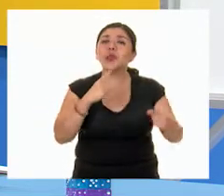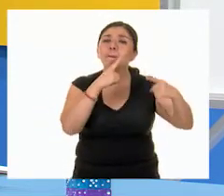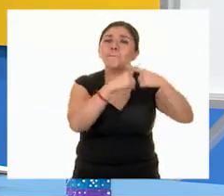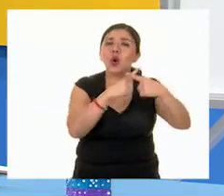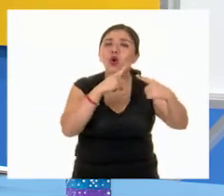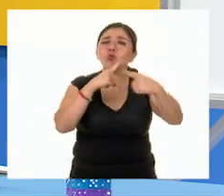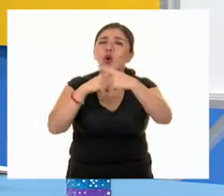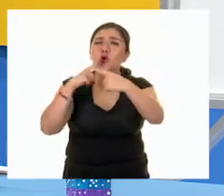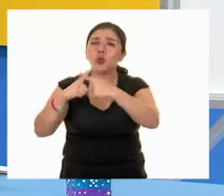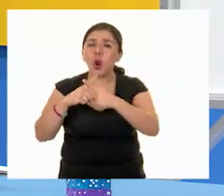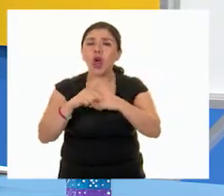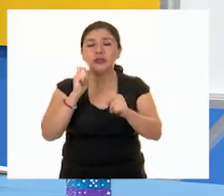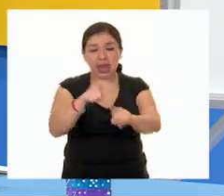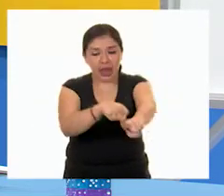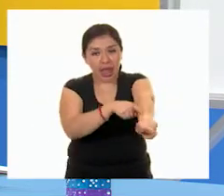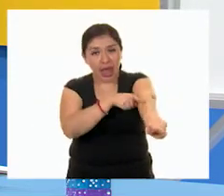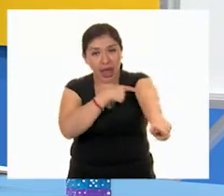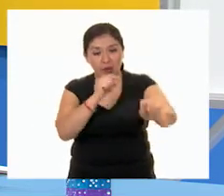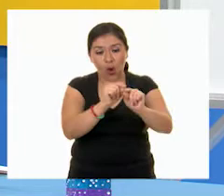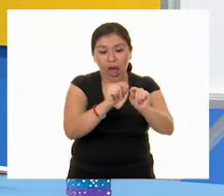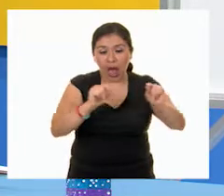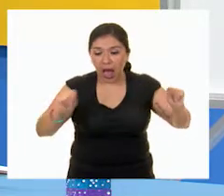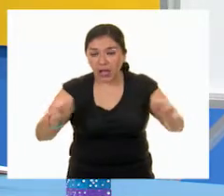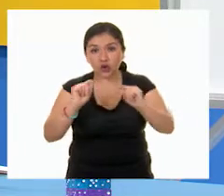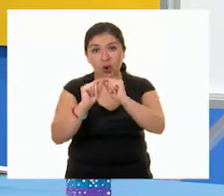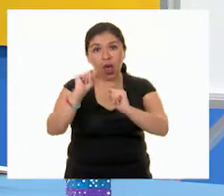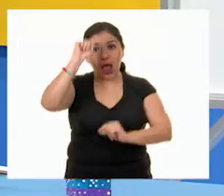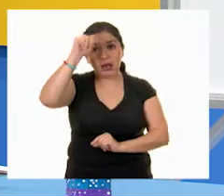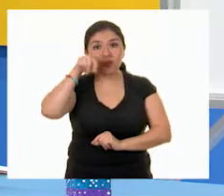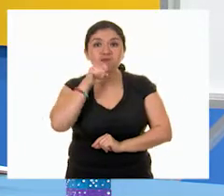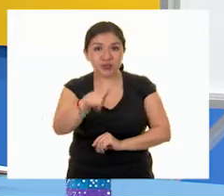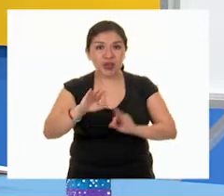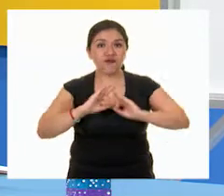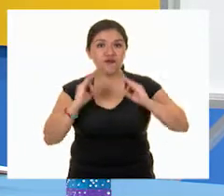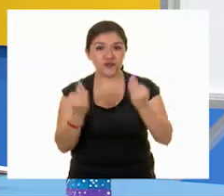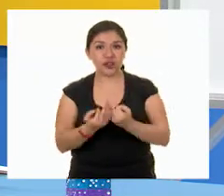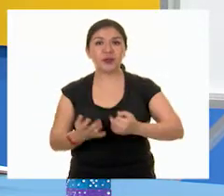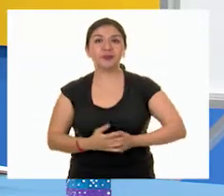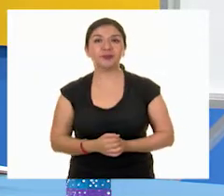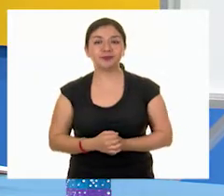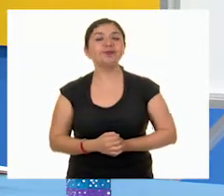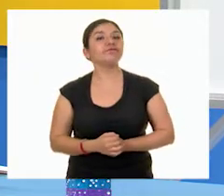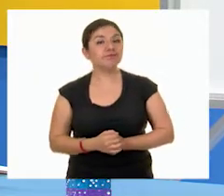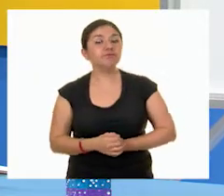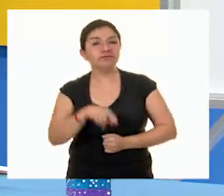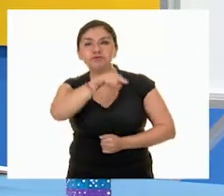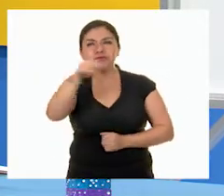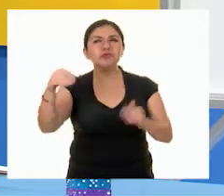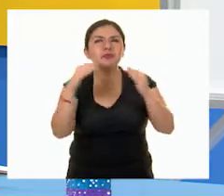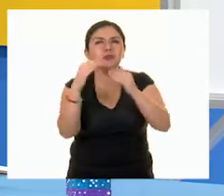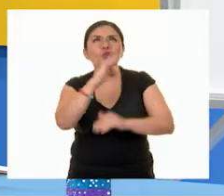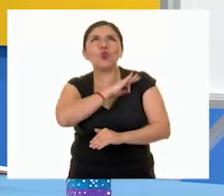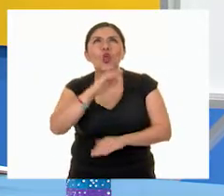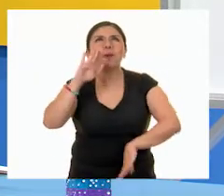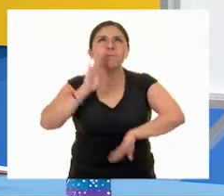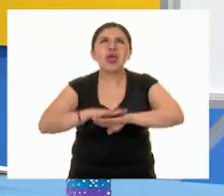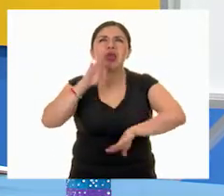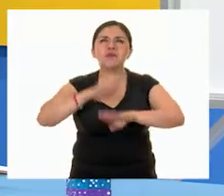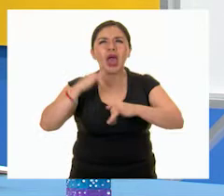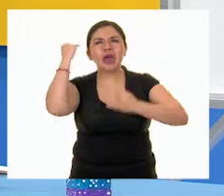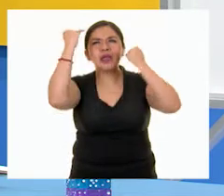las dimensiones de largo, ancho y alto del prisma. Así es. Y en casa pueden imaginar